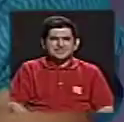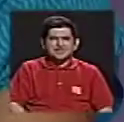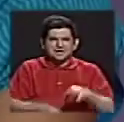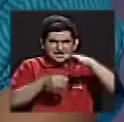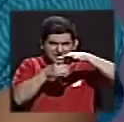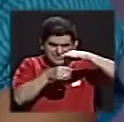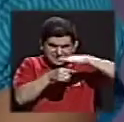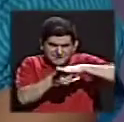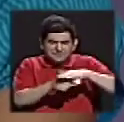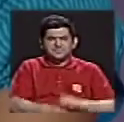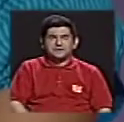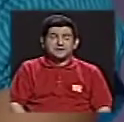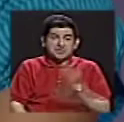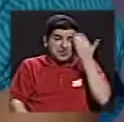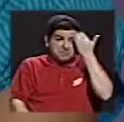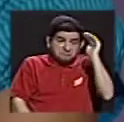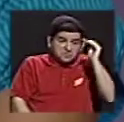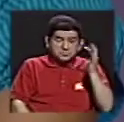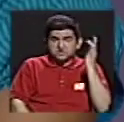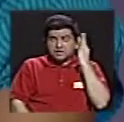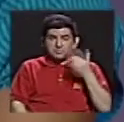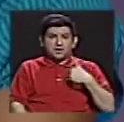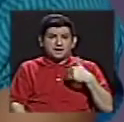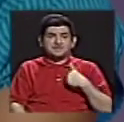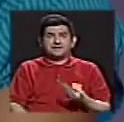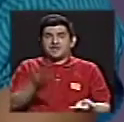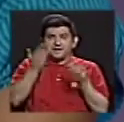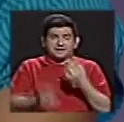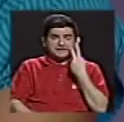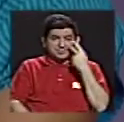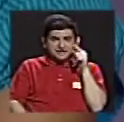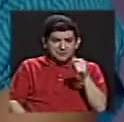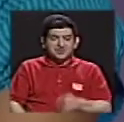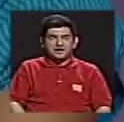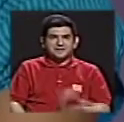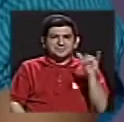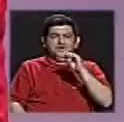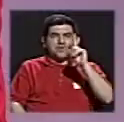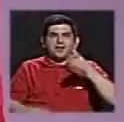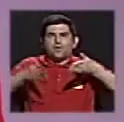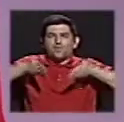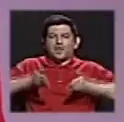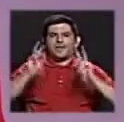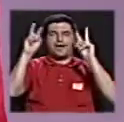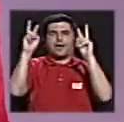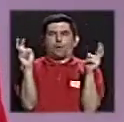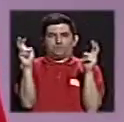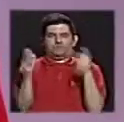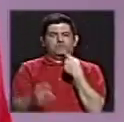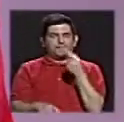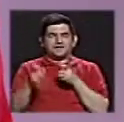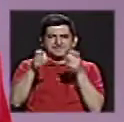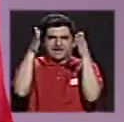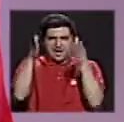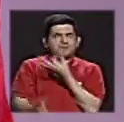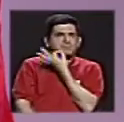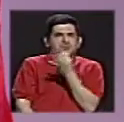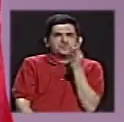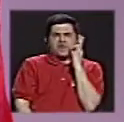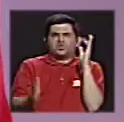la mujer siempre, seguro, no sé, si es que tiene cierta compatibilidad de ver que aquello es un hijo, ¿verdad? Entonces, dicen los administradores de